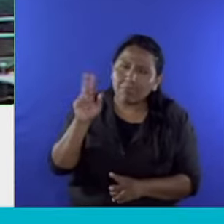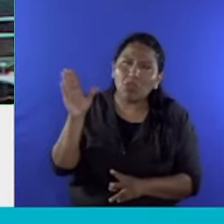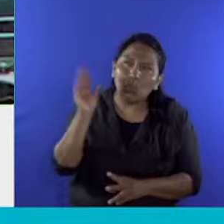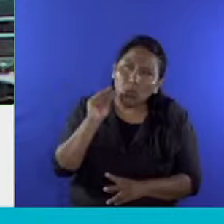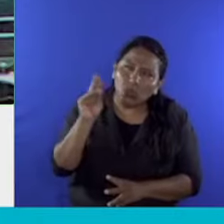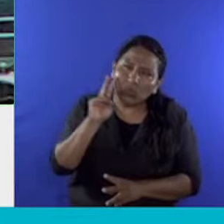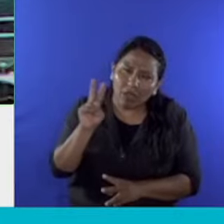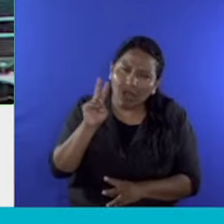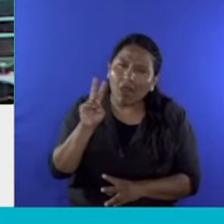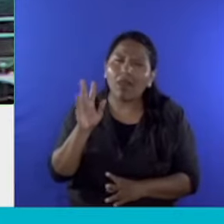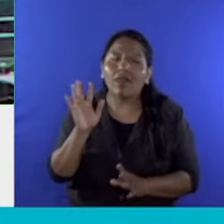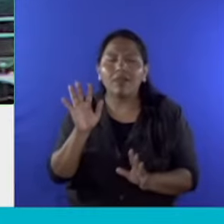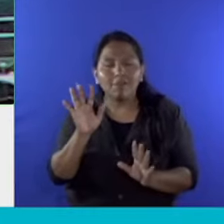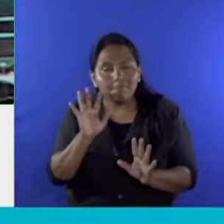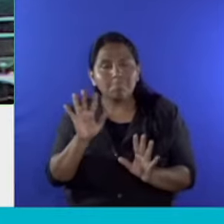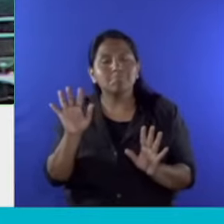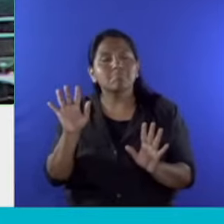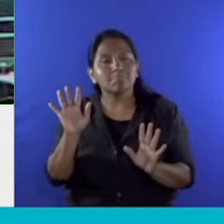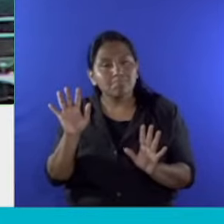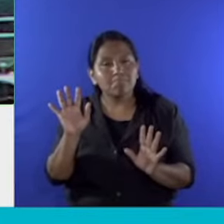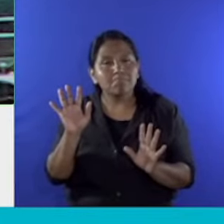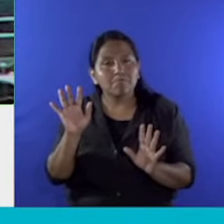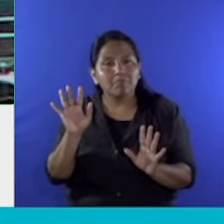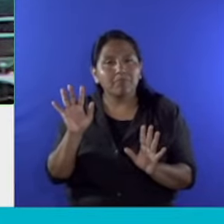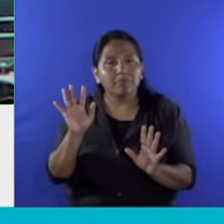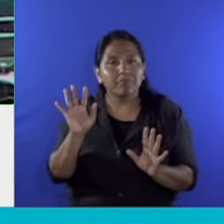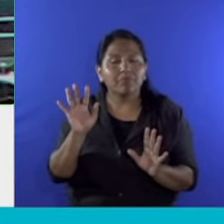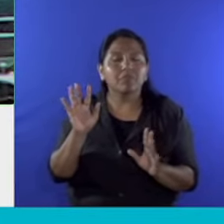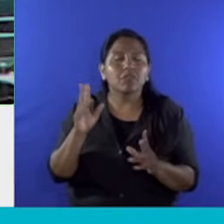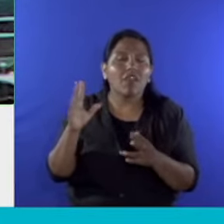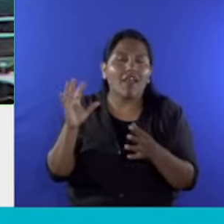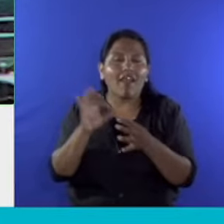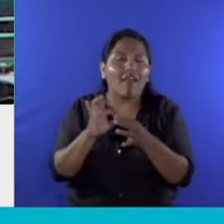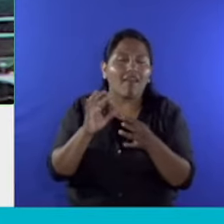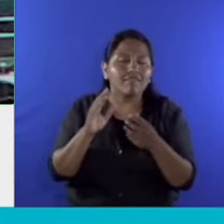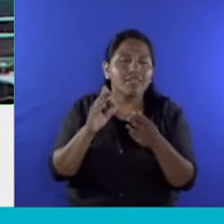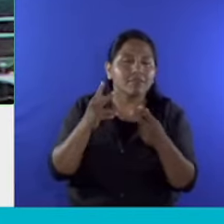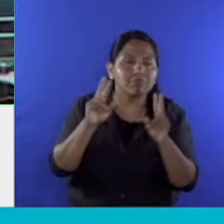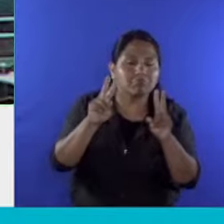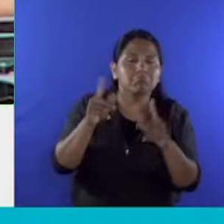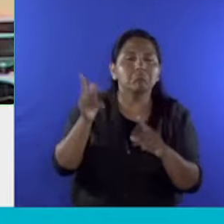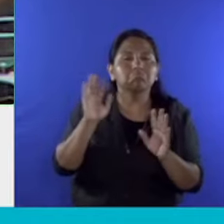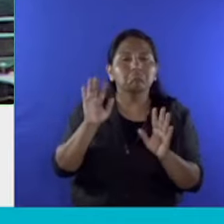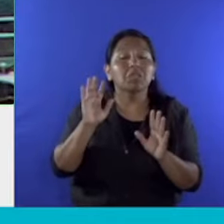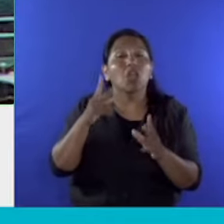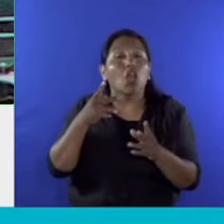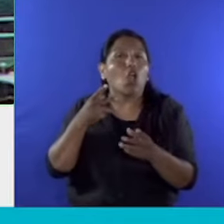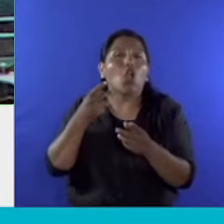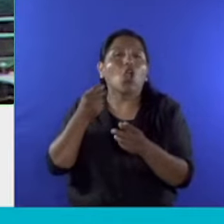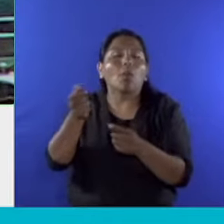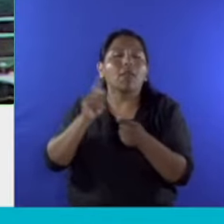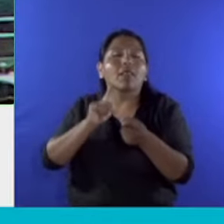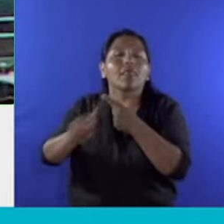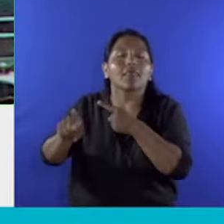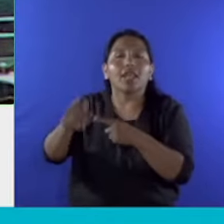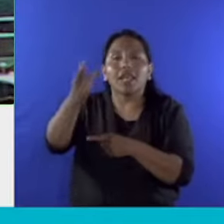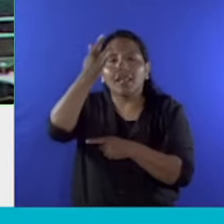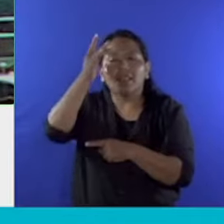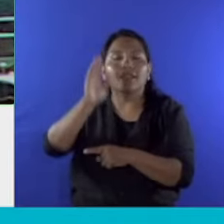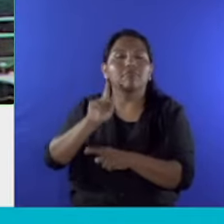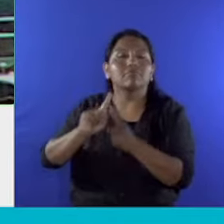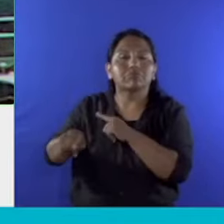escuchando me parece que no es de izquierda, no lo noto afín al peronismo, ha decidido compra directa en la